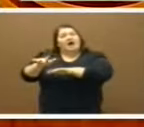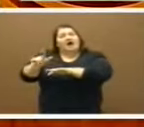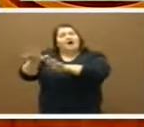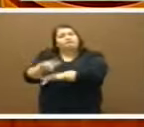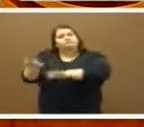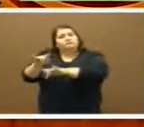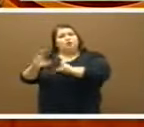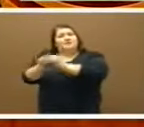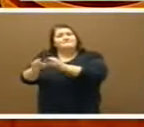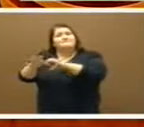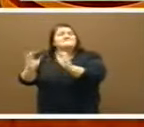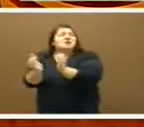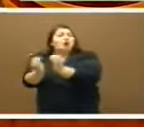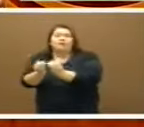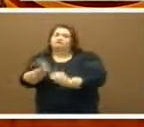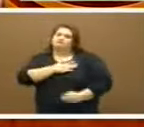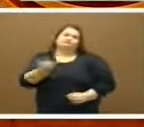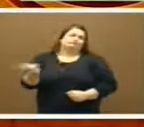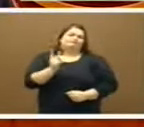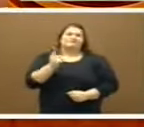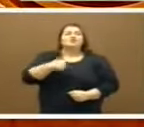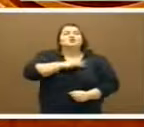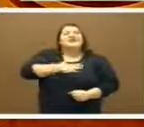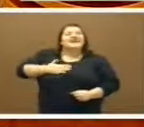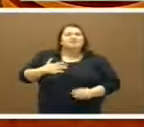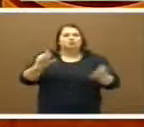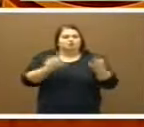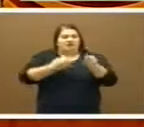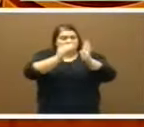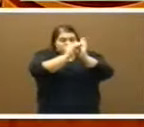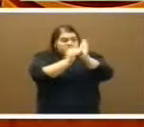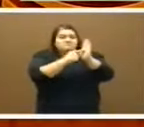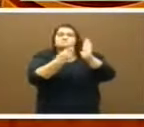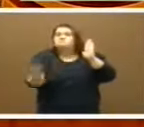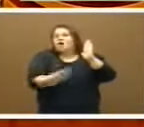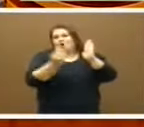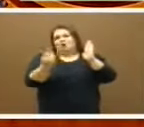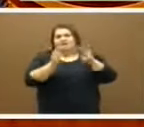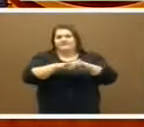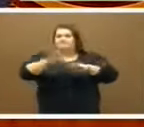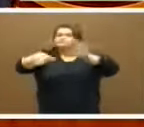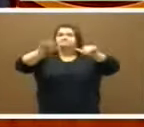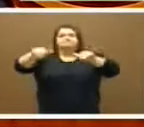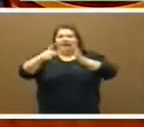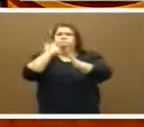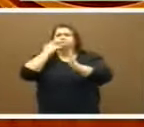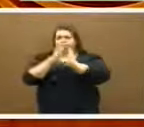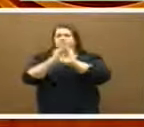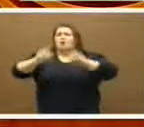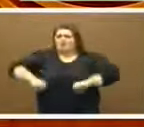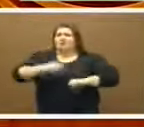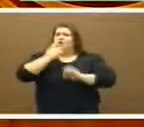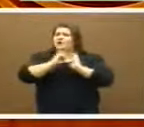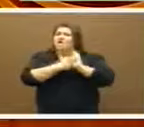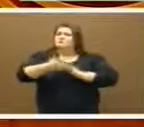en minoría. No han servido para eso, sino para aportar mejoras y hacer llamamientos de acuerdo en leyes tan importantes como la